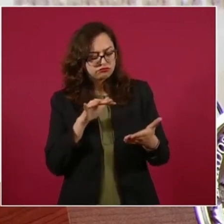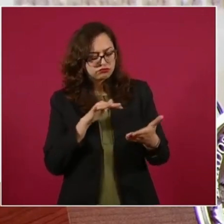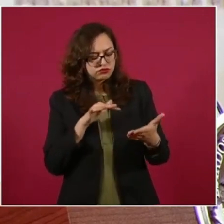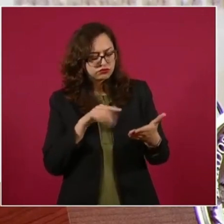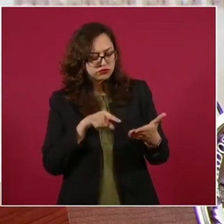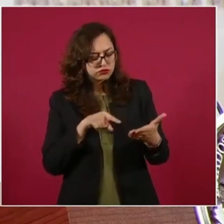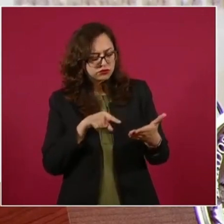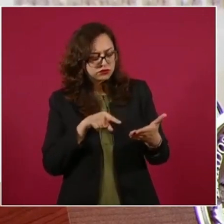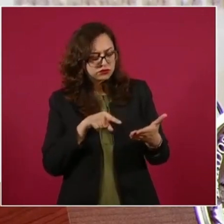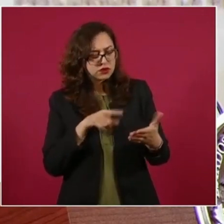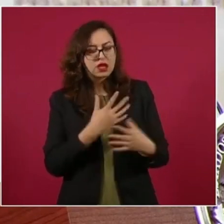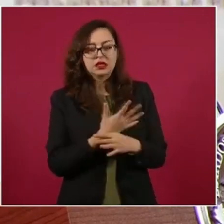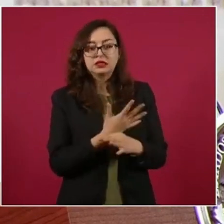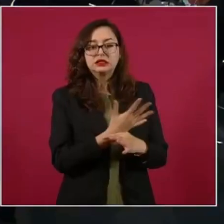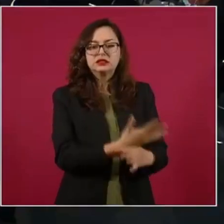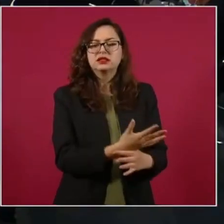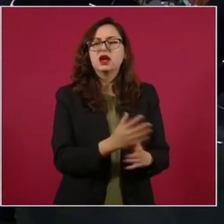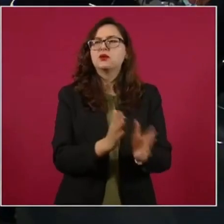ayúdanos, Diosito.